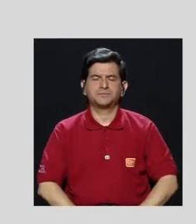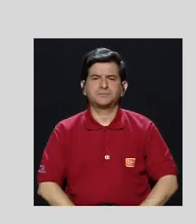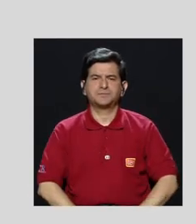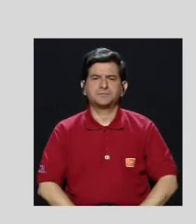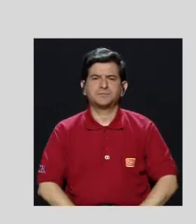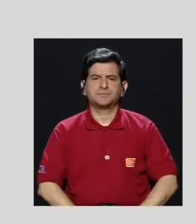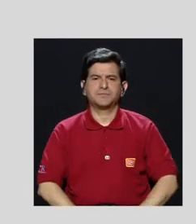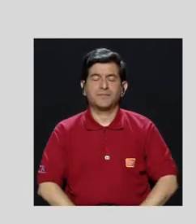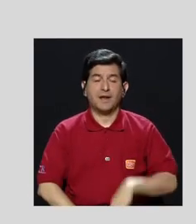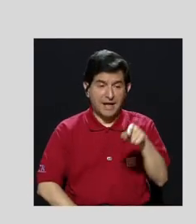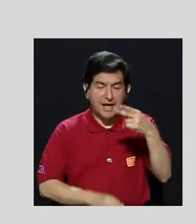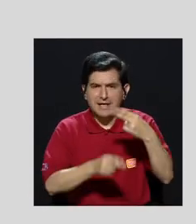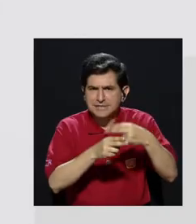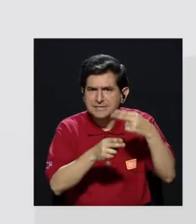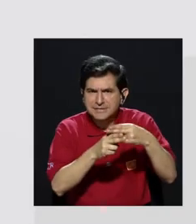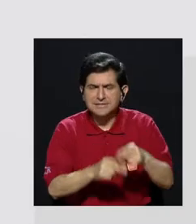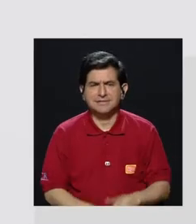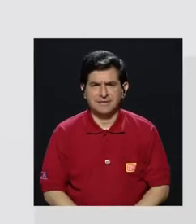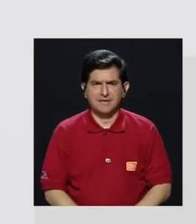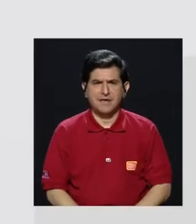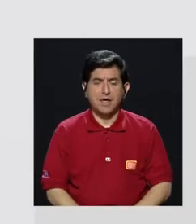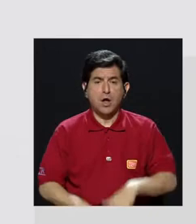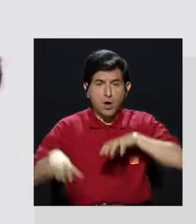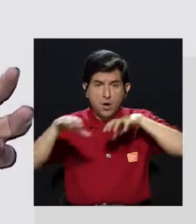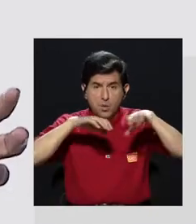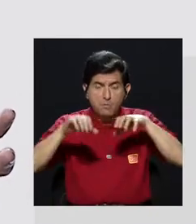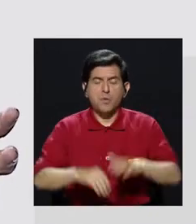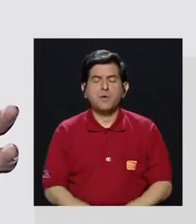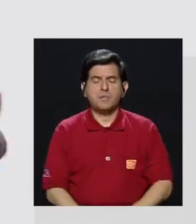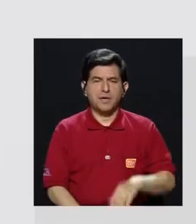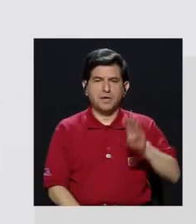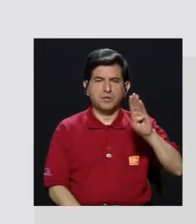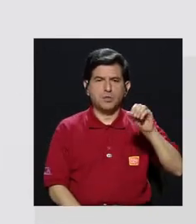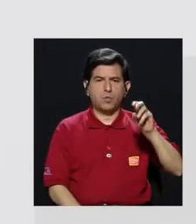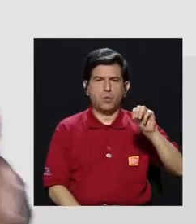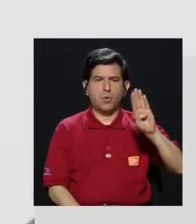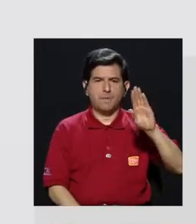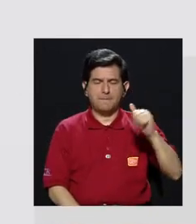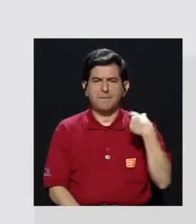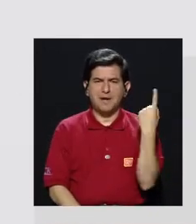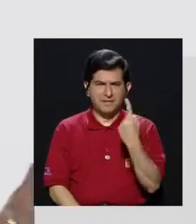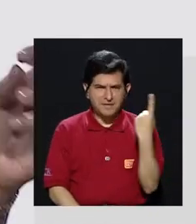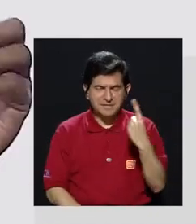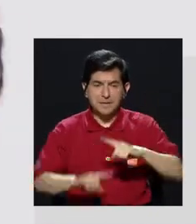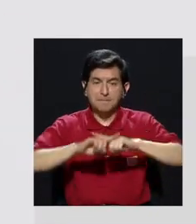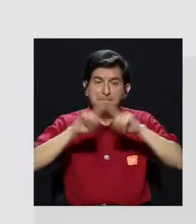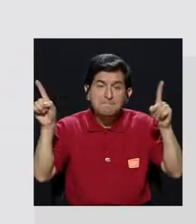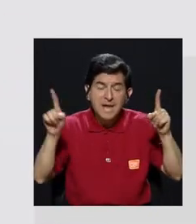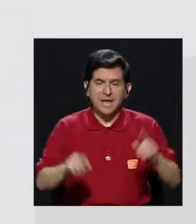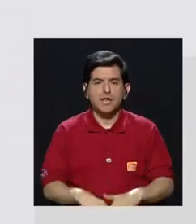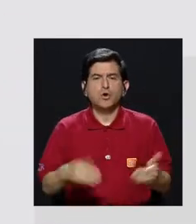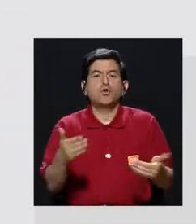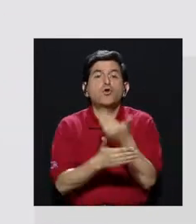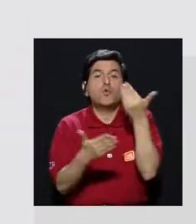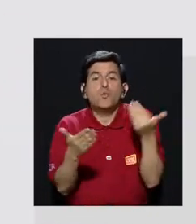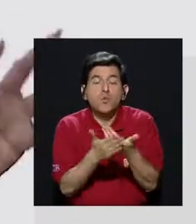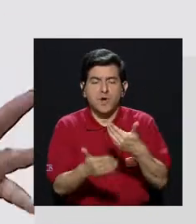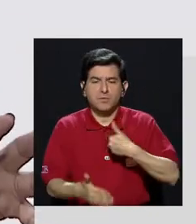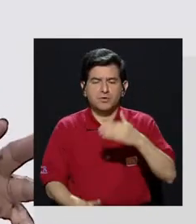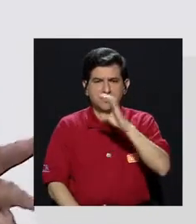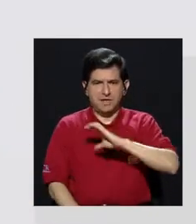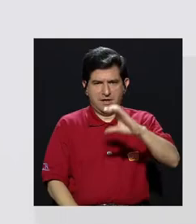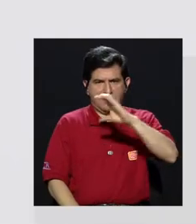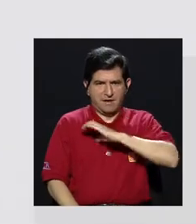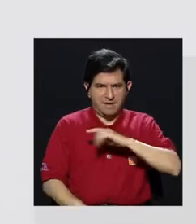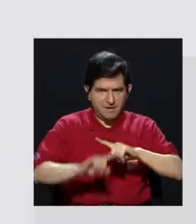me llamo así porque este es el movimiento de la bomba que siempre ha estado pero le llamo nuevo porque tiene unas